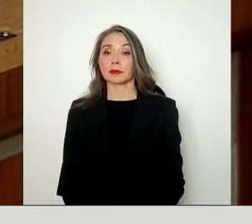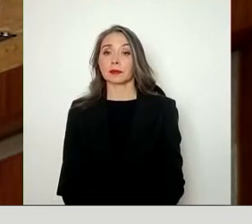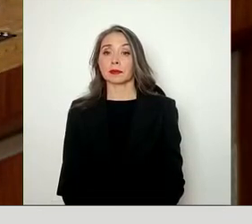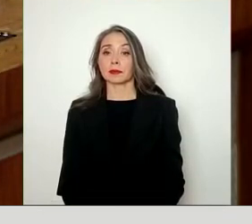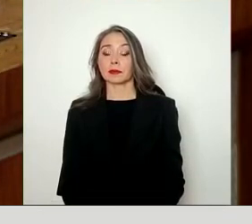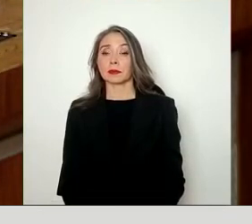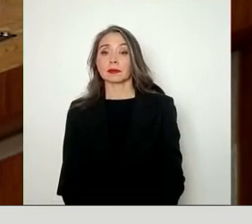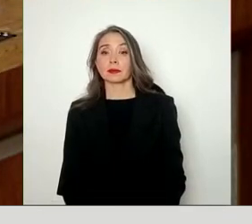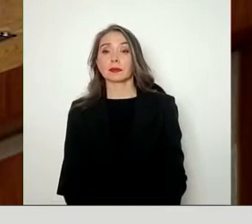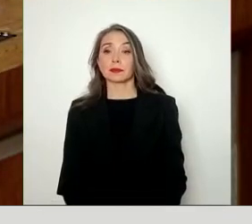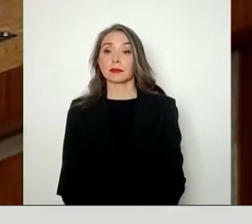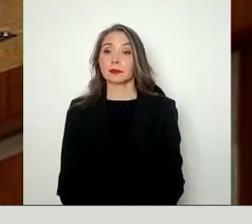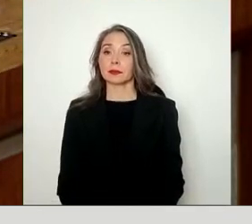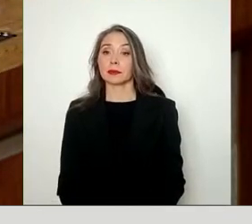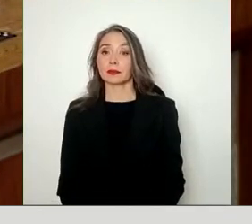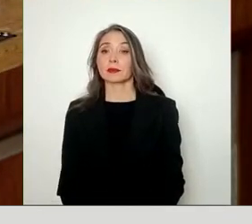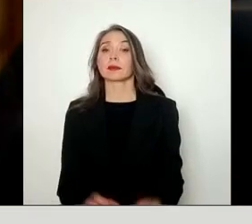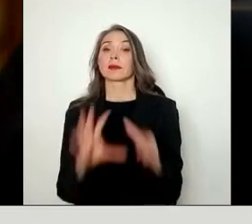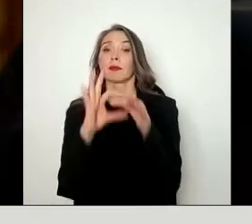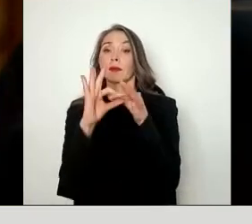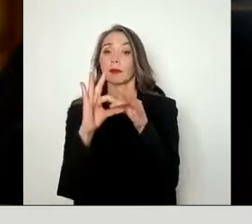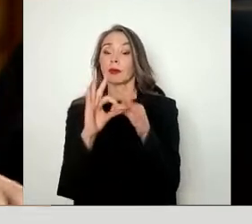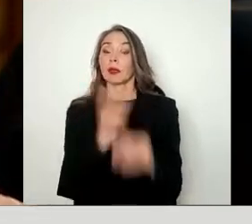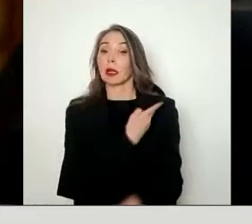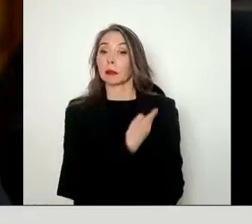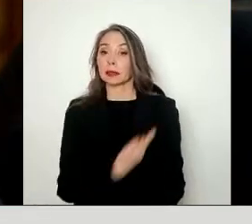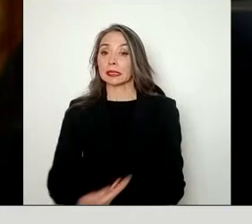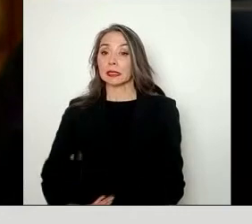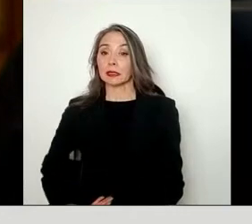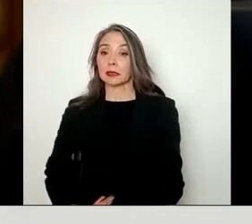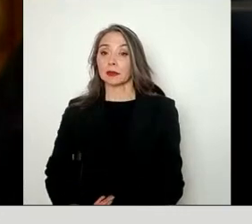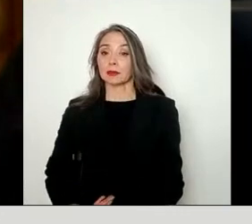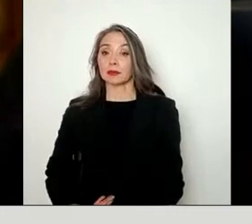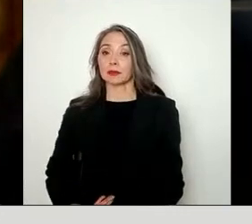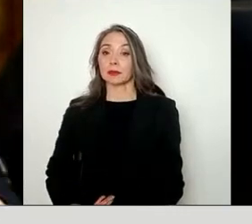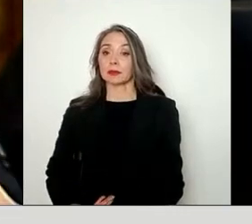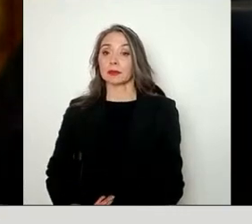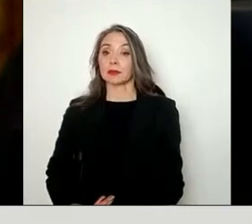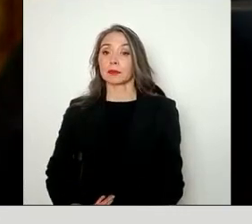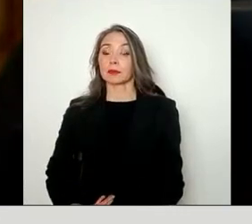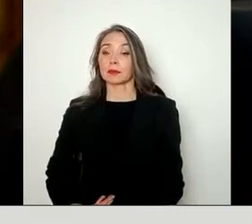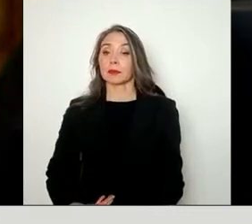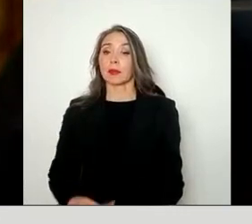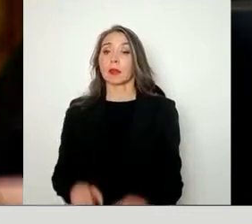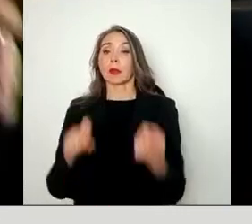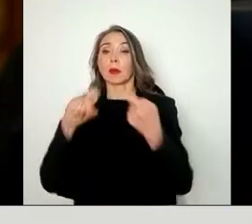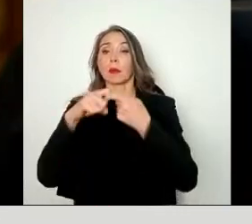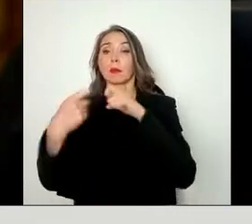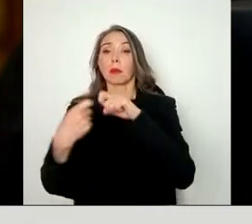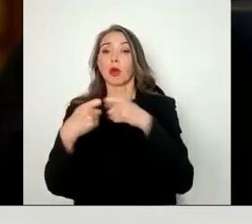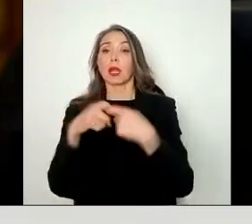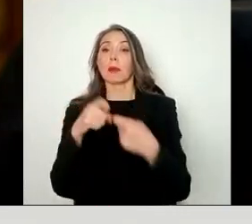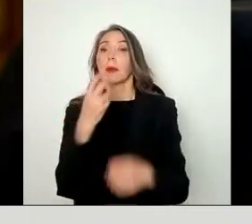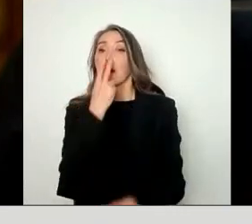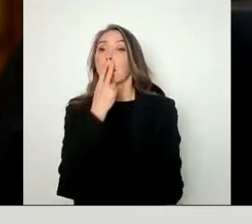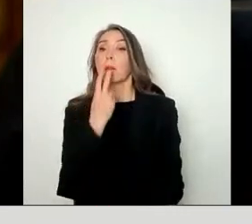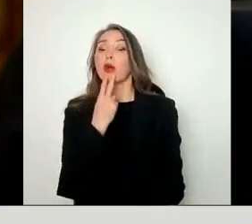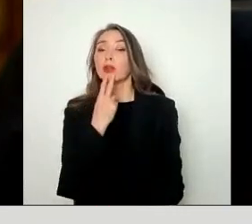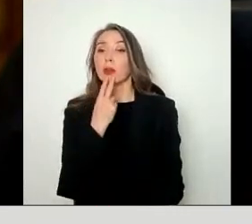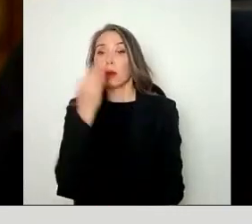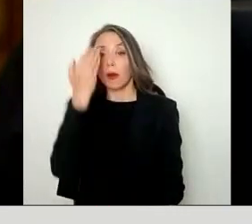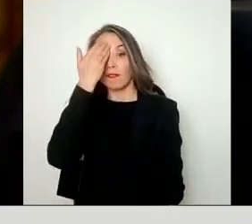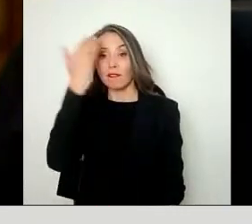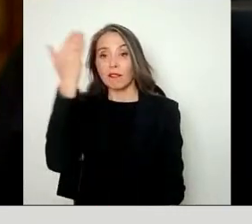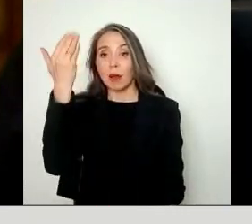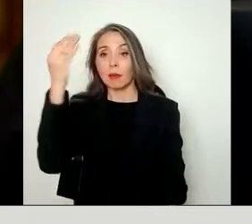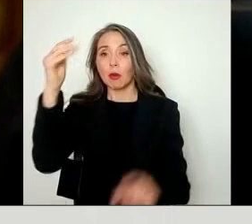bernales Gracias presidente polémica en puertomontt por el famoso letrero